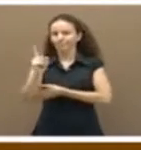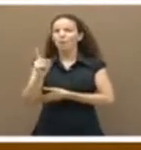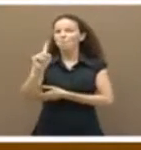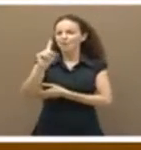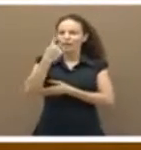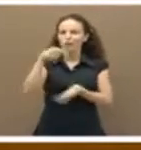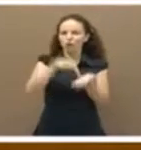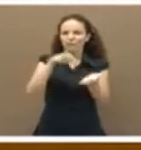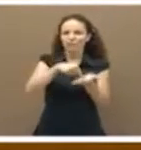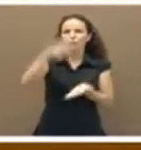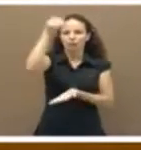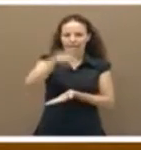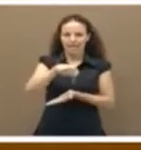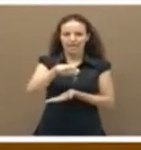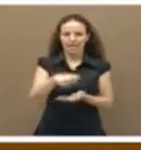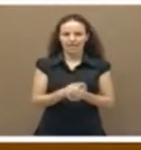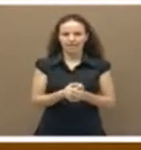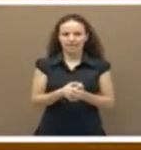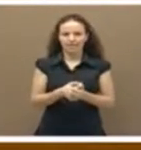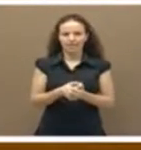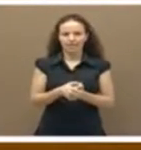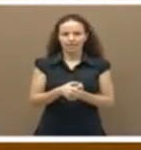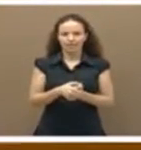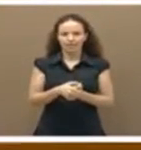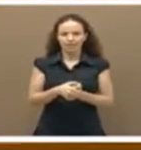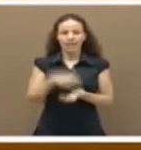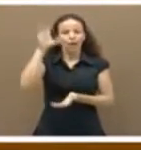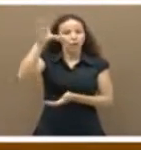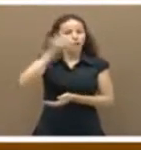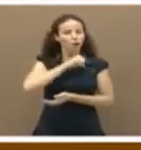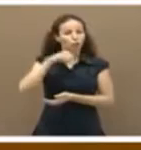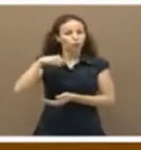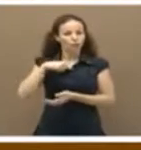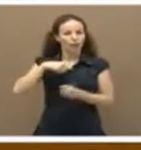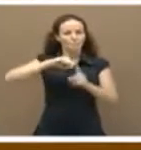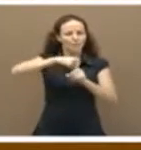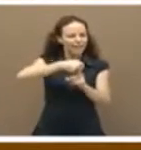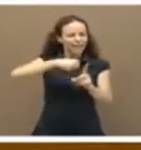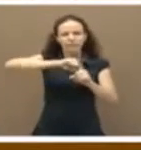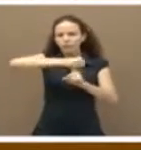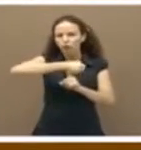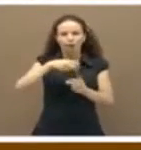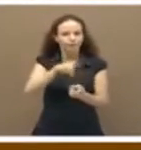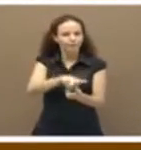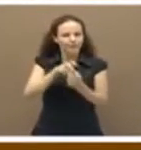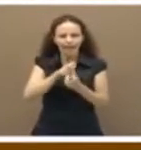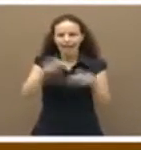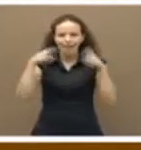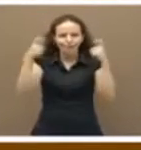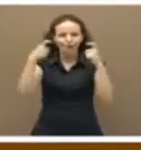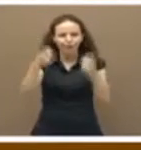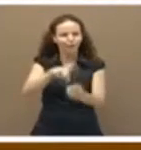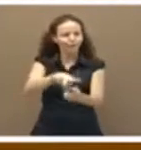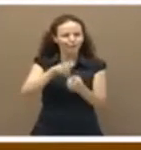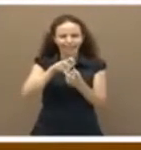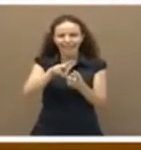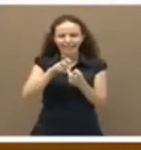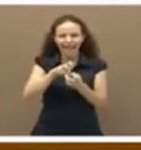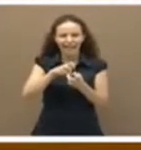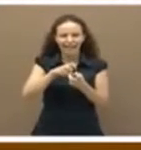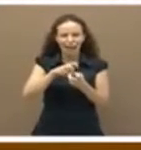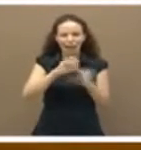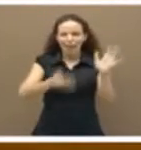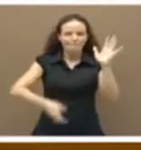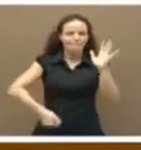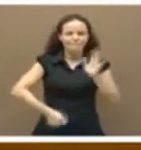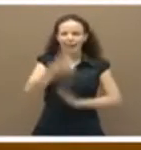dentro. ¿Puede, de verdad, la comunidad autónoma donde la presión fiscal, el esfuerzo fiscal es el más alto, tener el peor